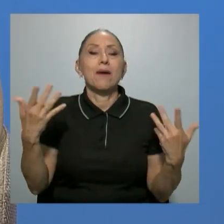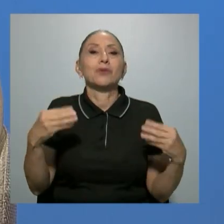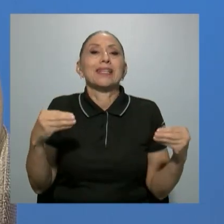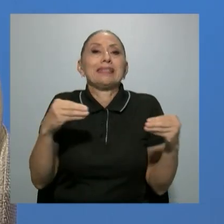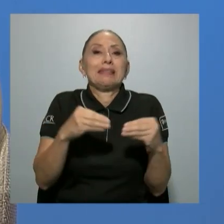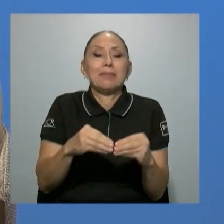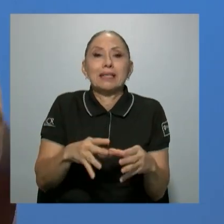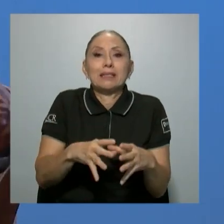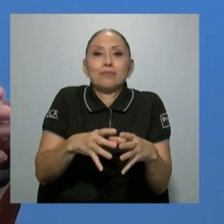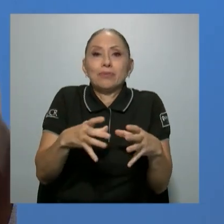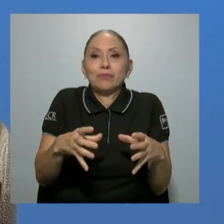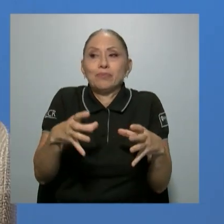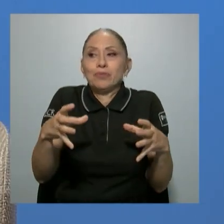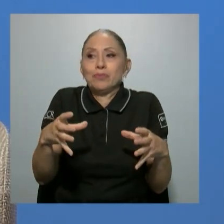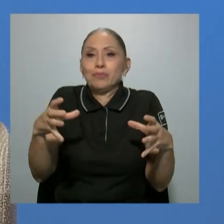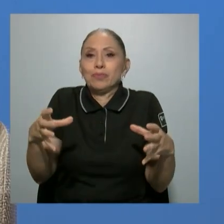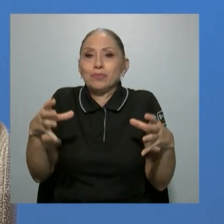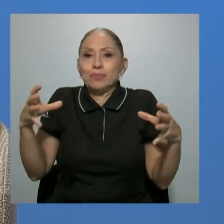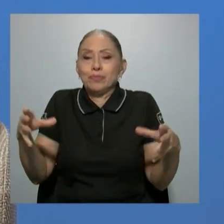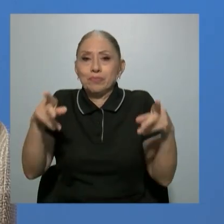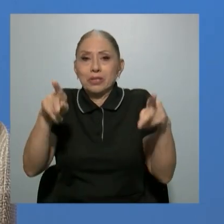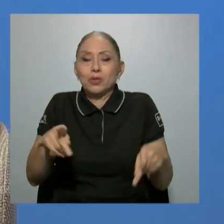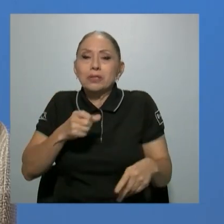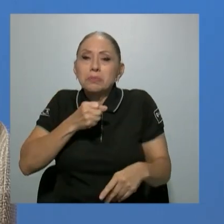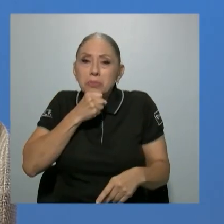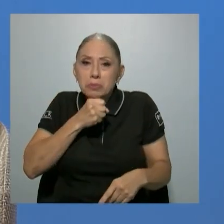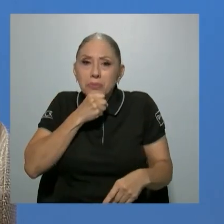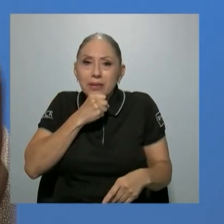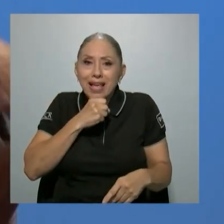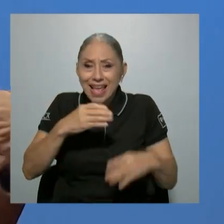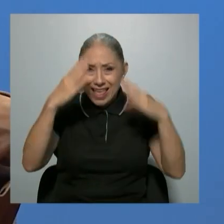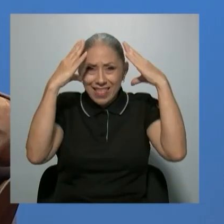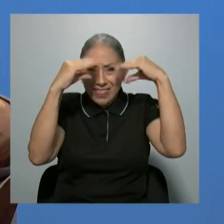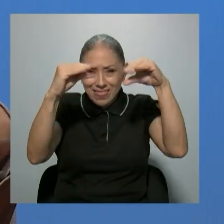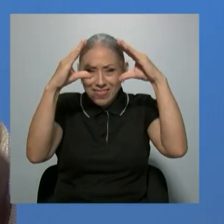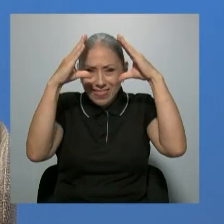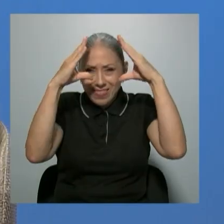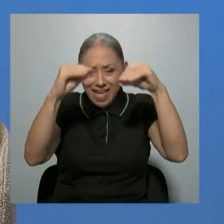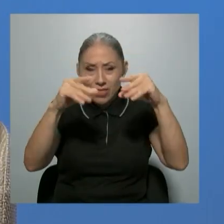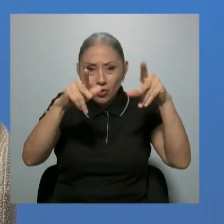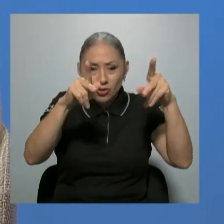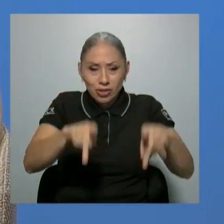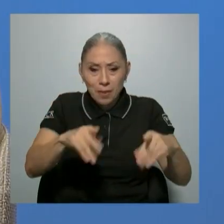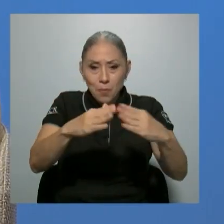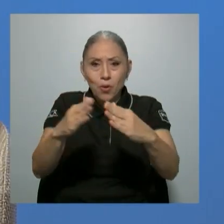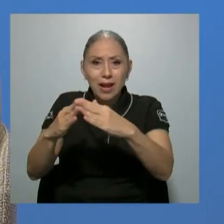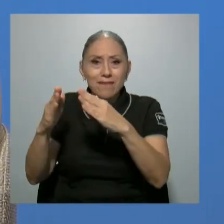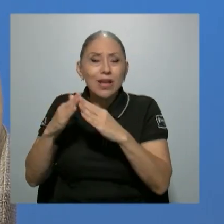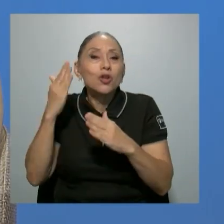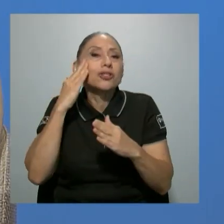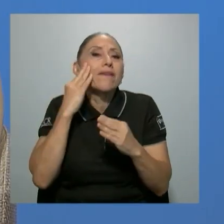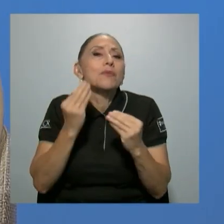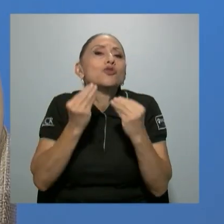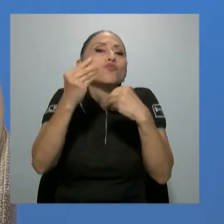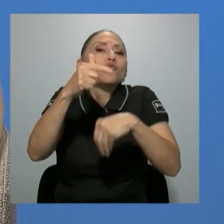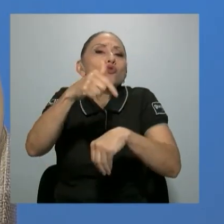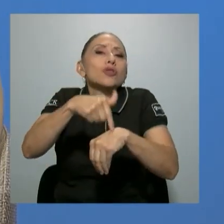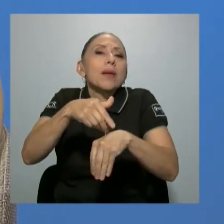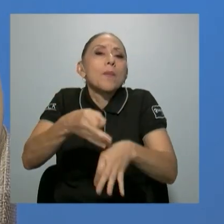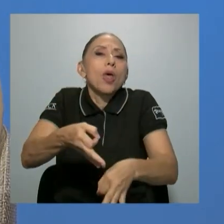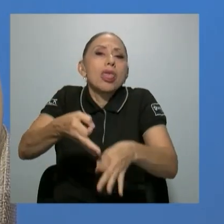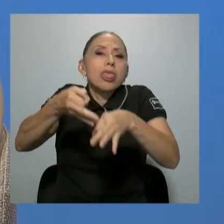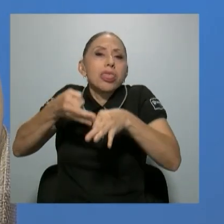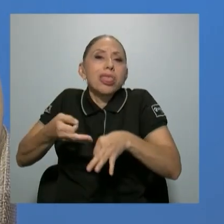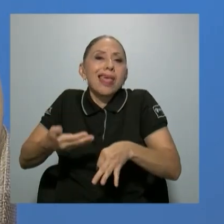población adulta mayor. O sea, los datos demográficos los sabemos con décadas de anticipación. Y el país se ha preparado